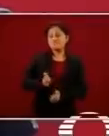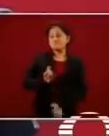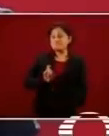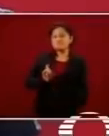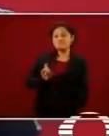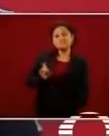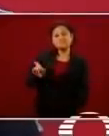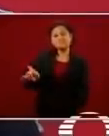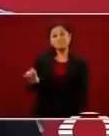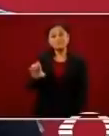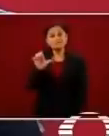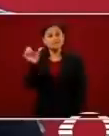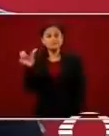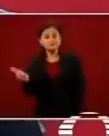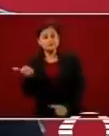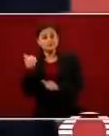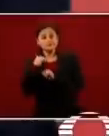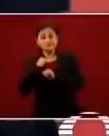decidio